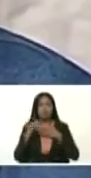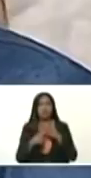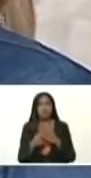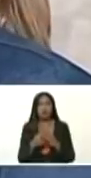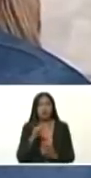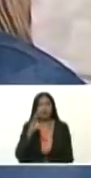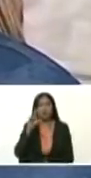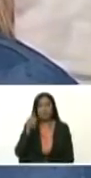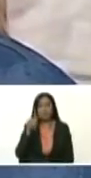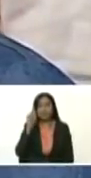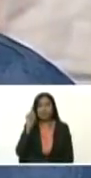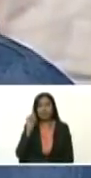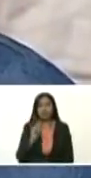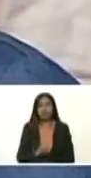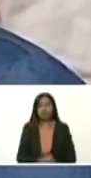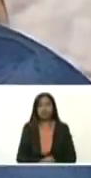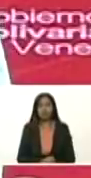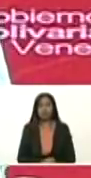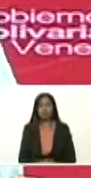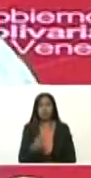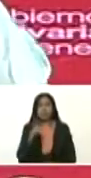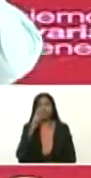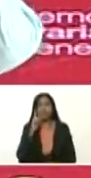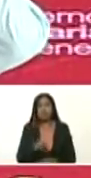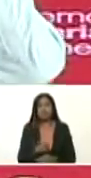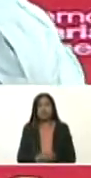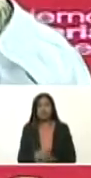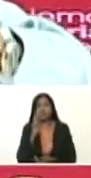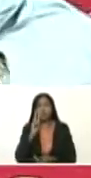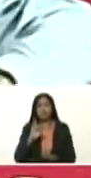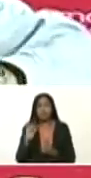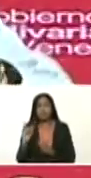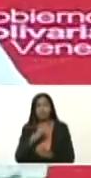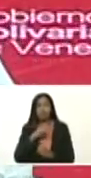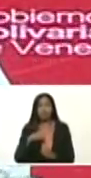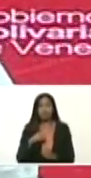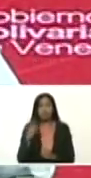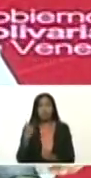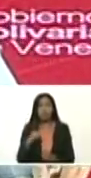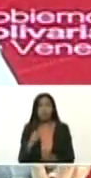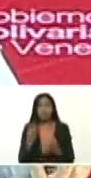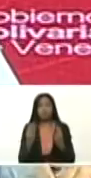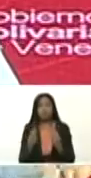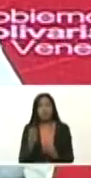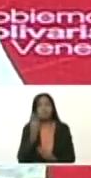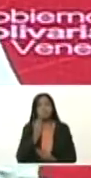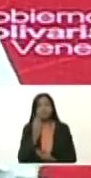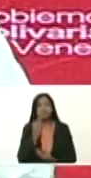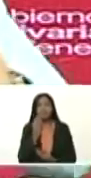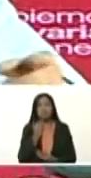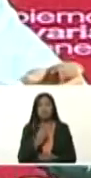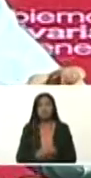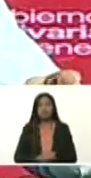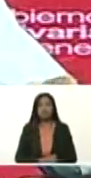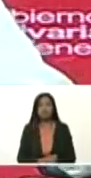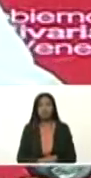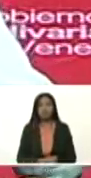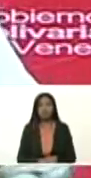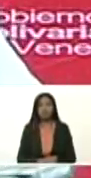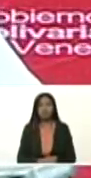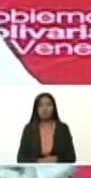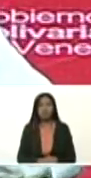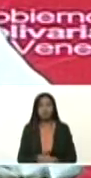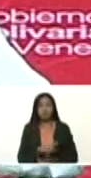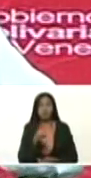CPT. Así debe ser, fíjense ustedes. Nosotros hemos tenido varias experiencias. Bueno...